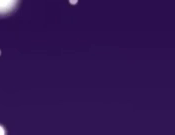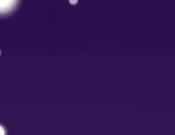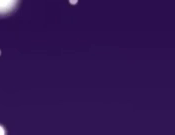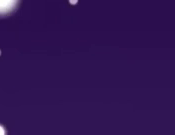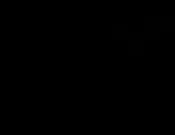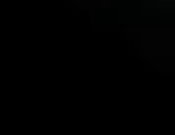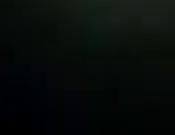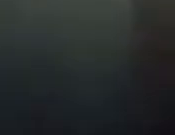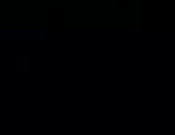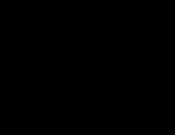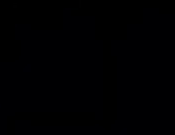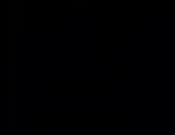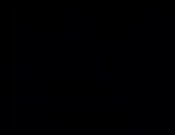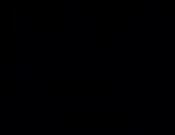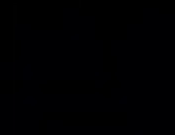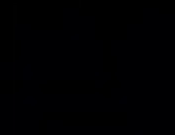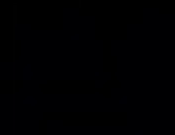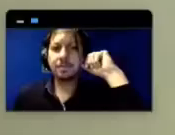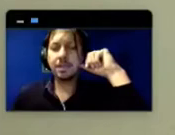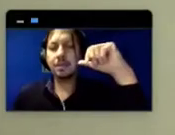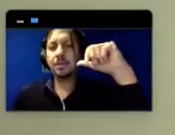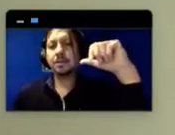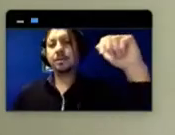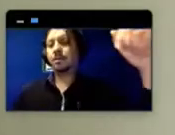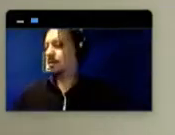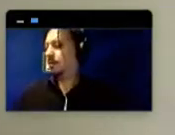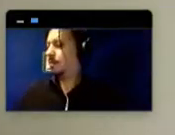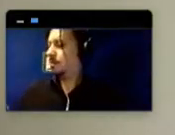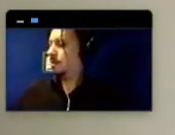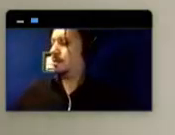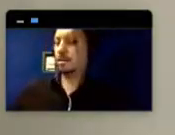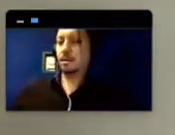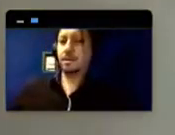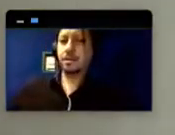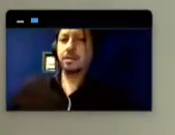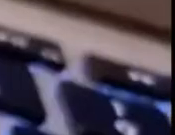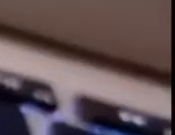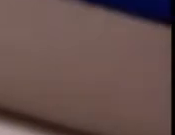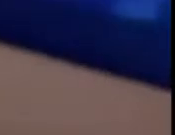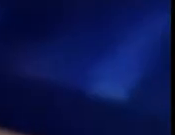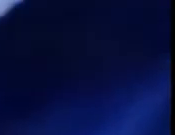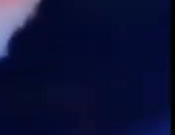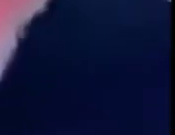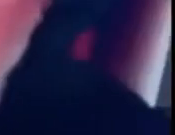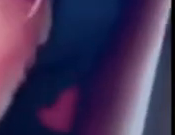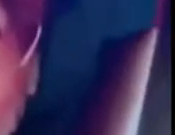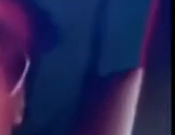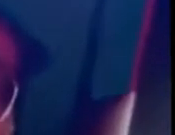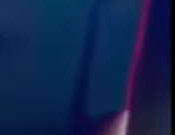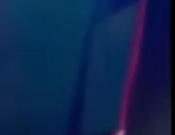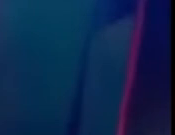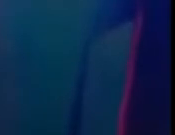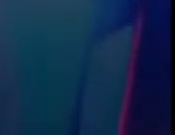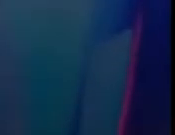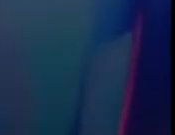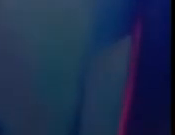las que se enfrentarían en la región ecuatorial. La idea es que se quedarían a vivir allá, una estación permanente